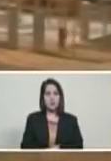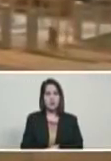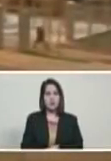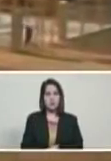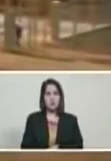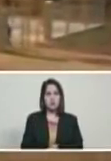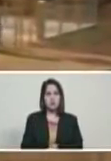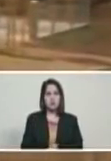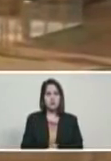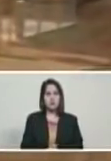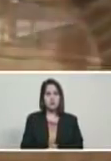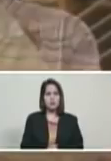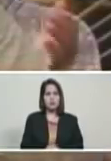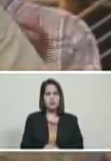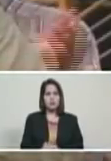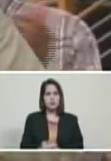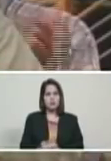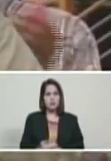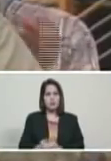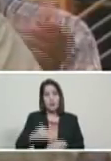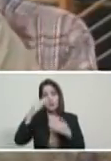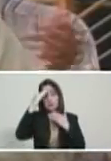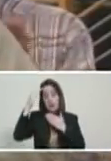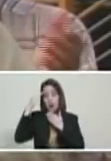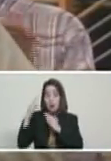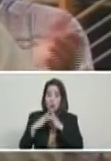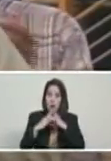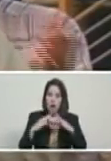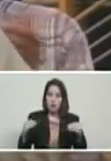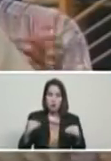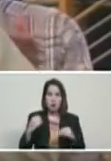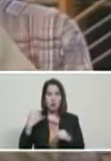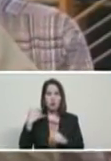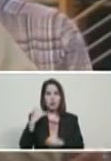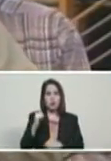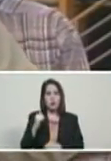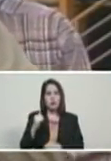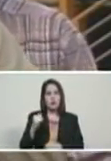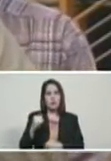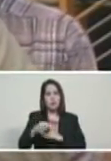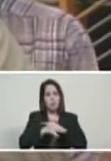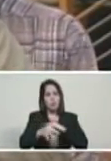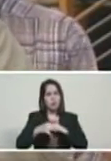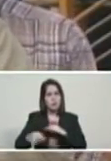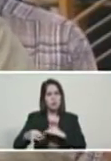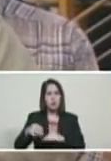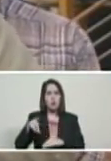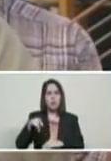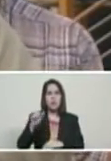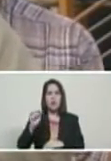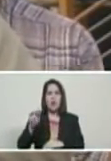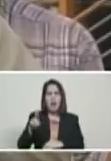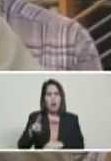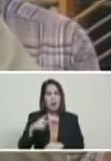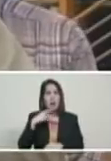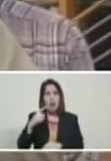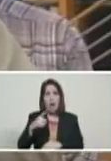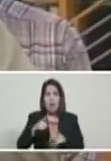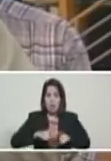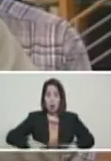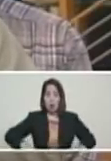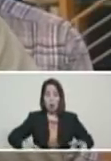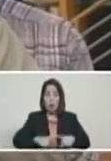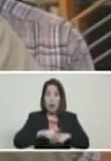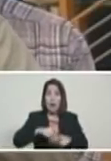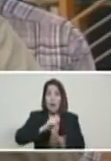Saludos, Venezuela. Nos encontramos acá en el sector Guacamayo, municipio Piar, Estado Bolívar, en pleno arco